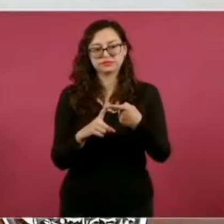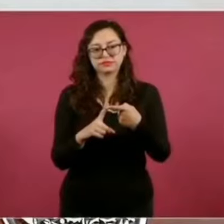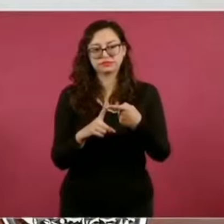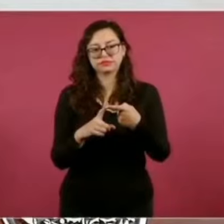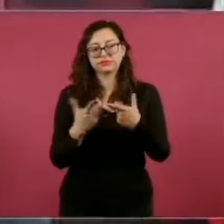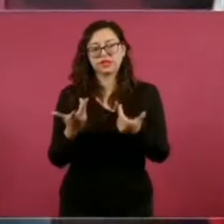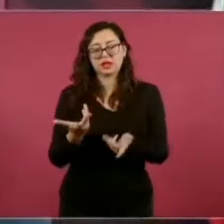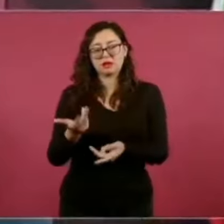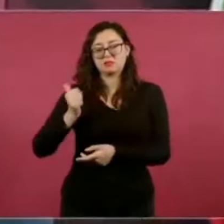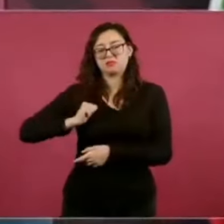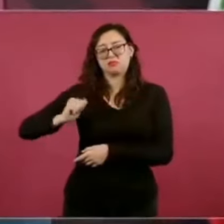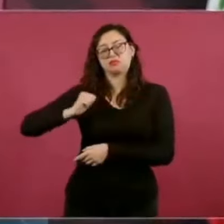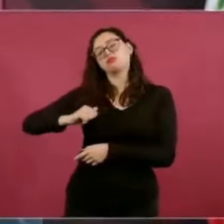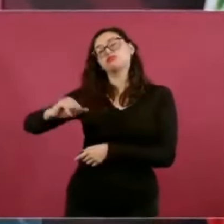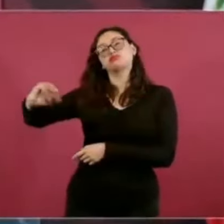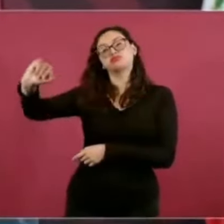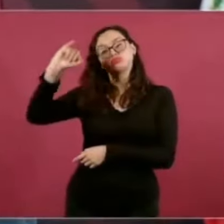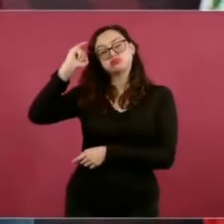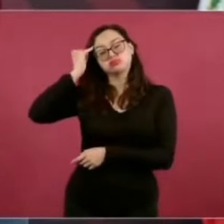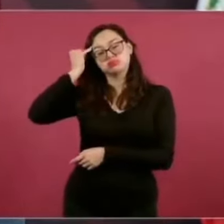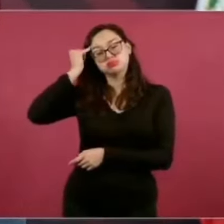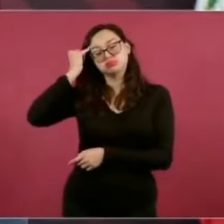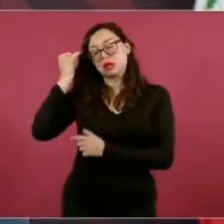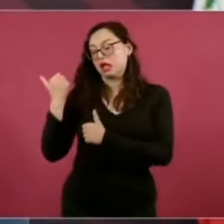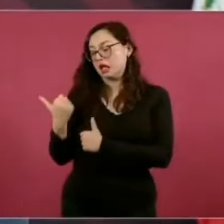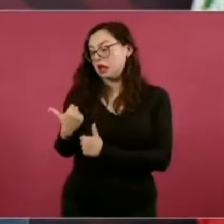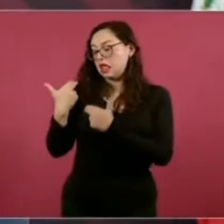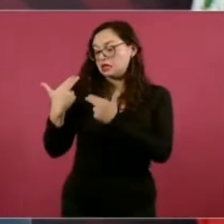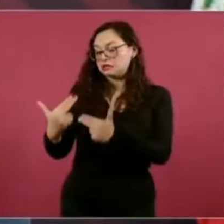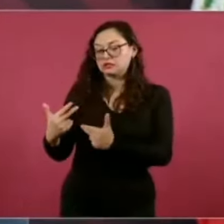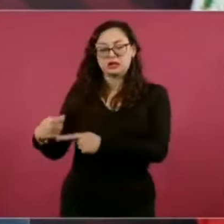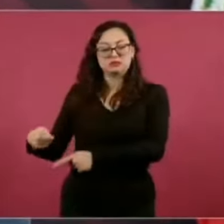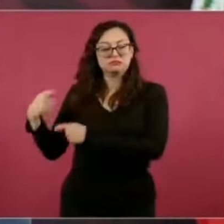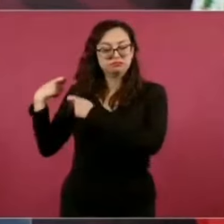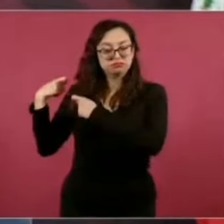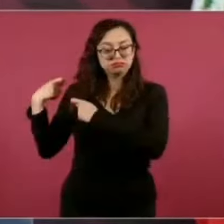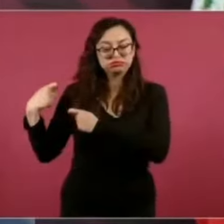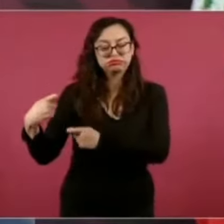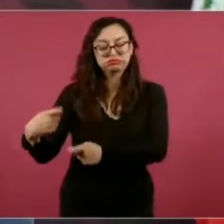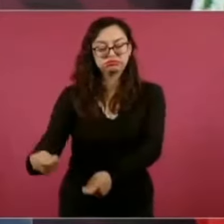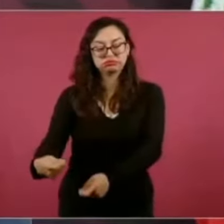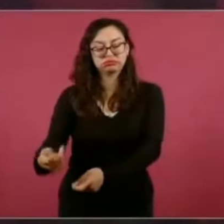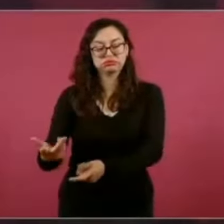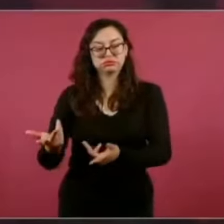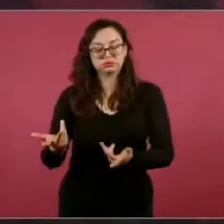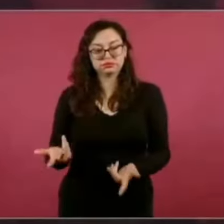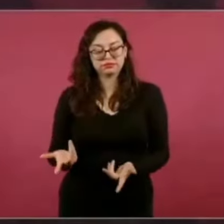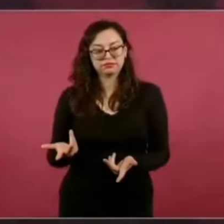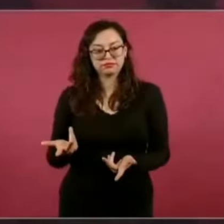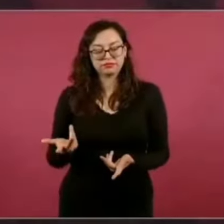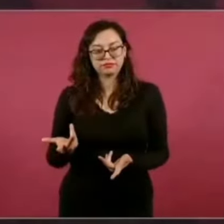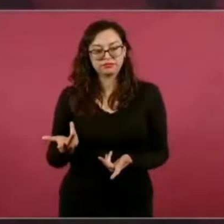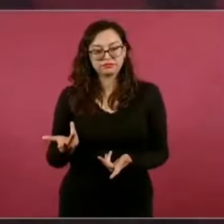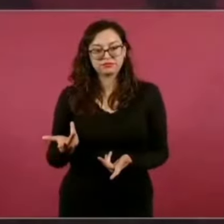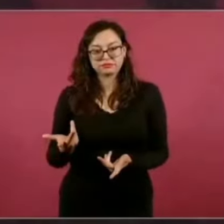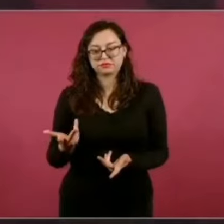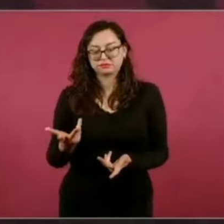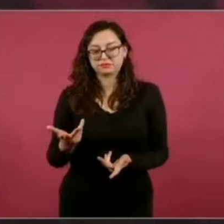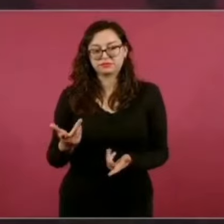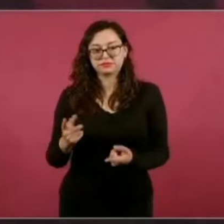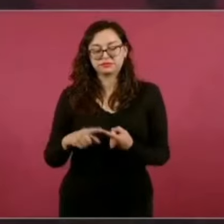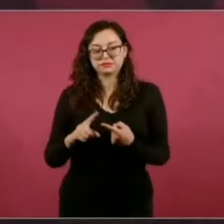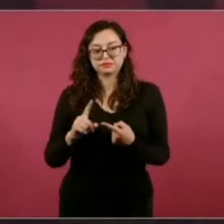del México prehispánico, de las grandes civilizaciones que florecieron en nuestro